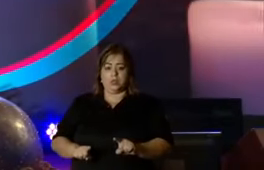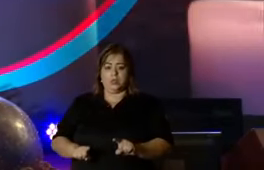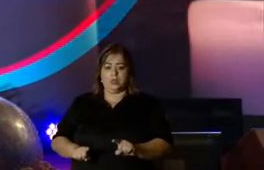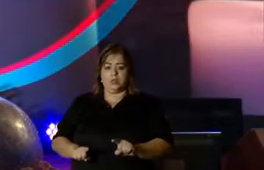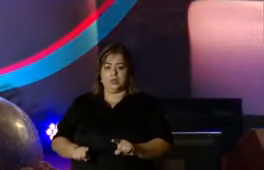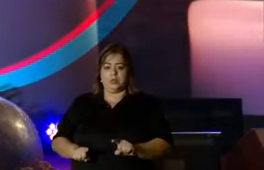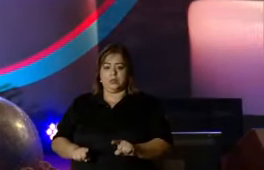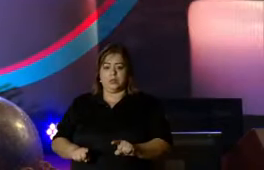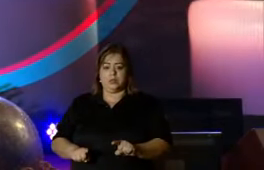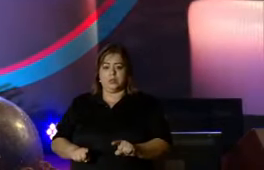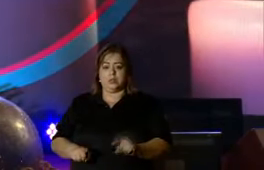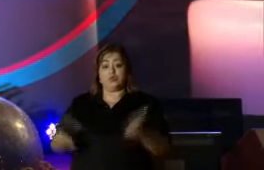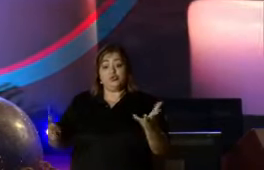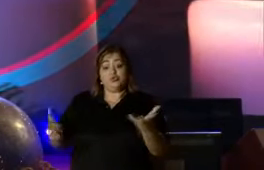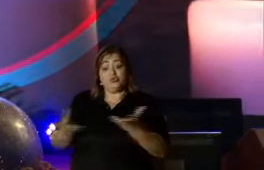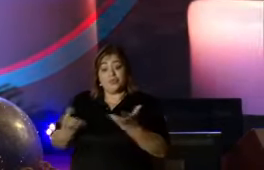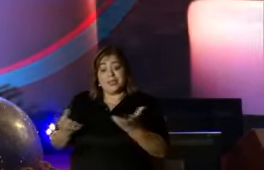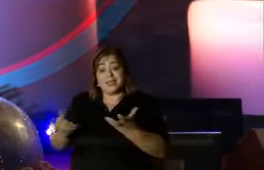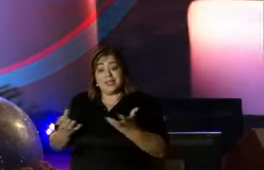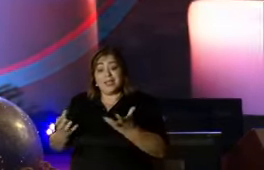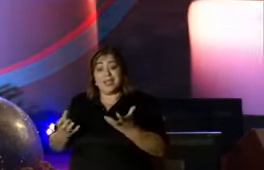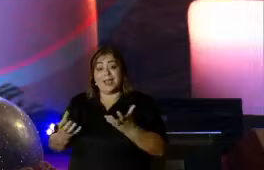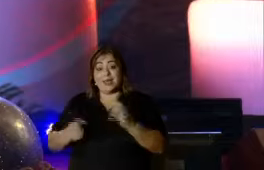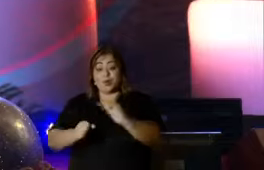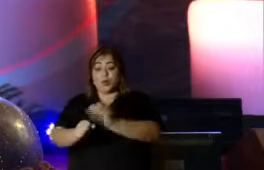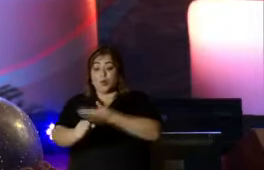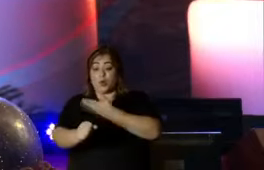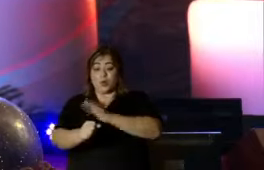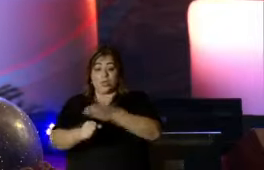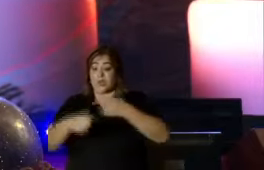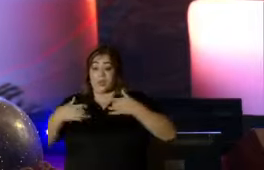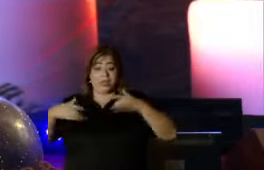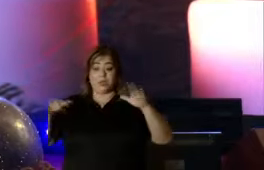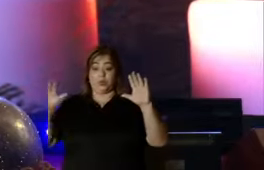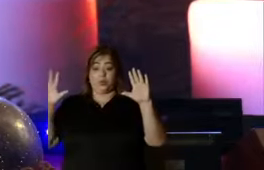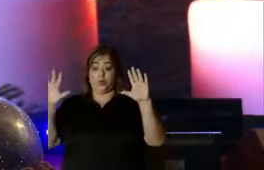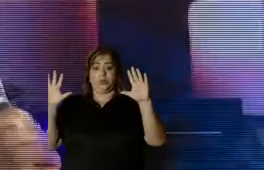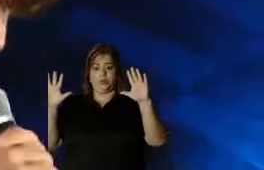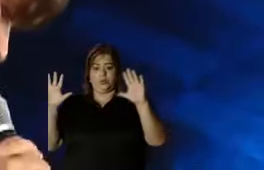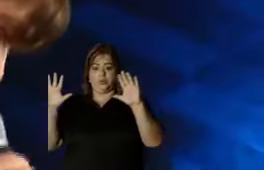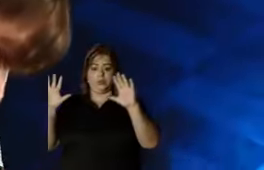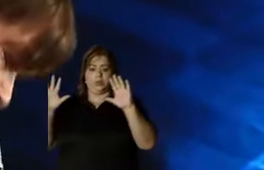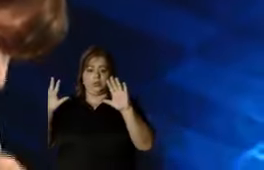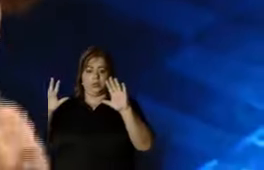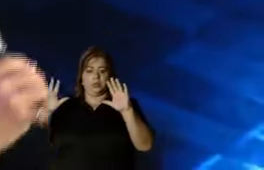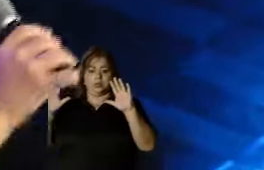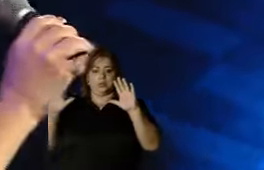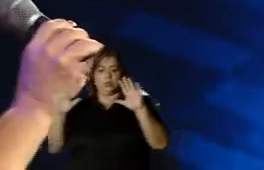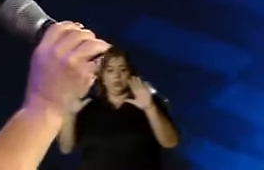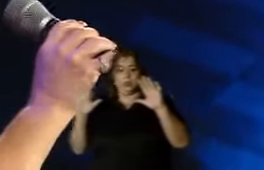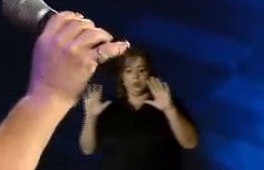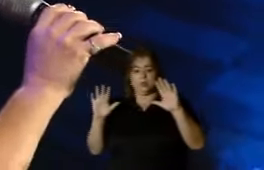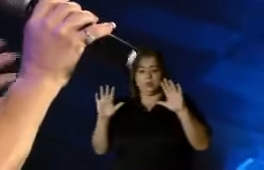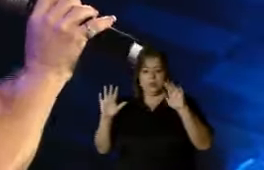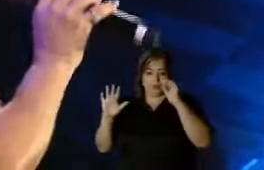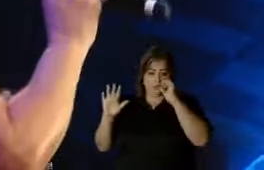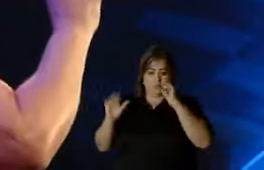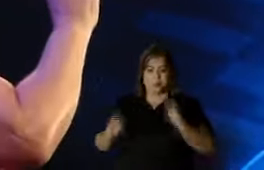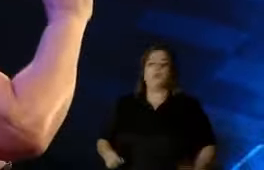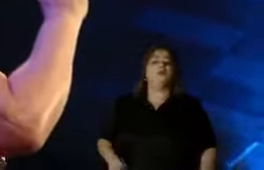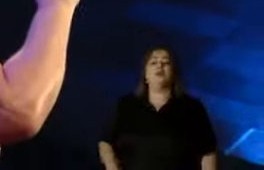quiero cansar. ¿Dónde está la gente que no se cansa, que no se rinde? También he llorado y